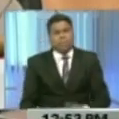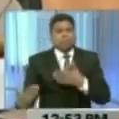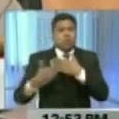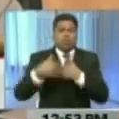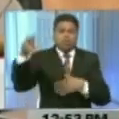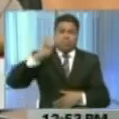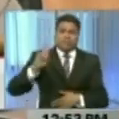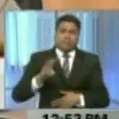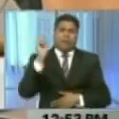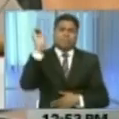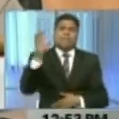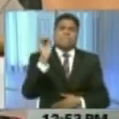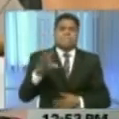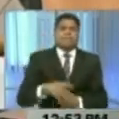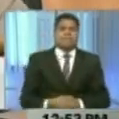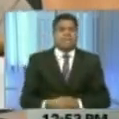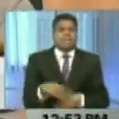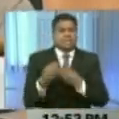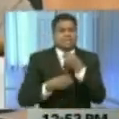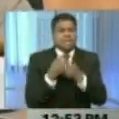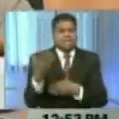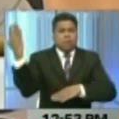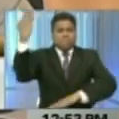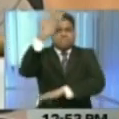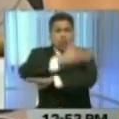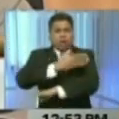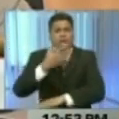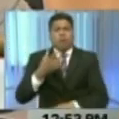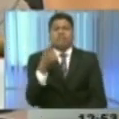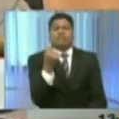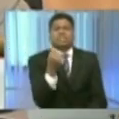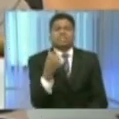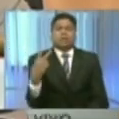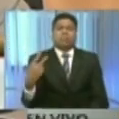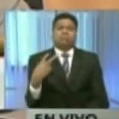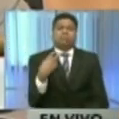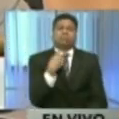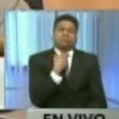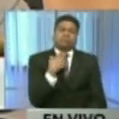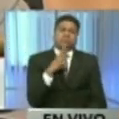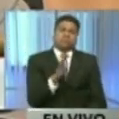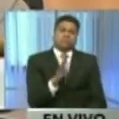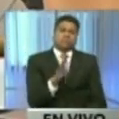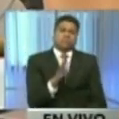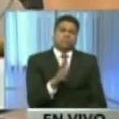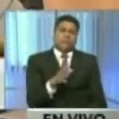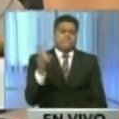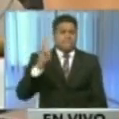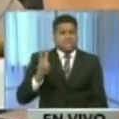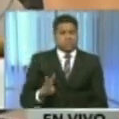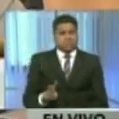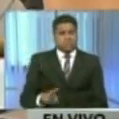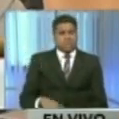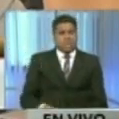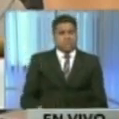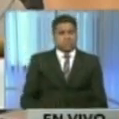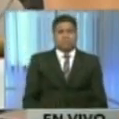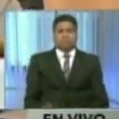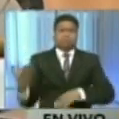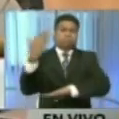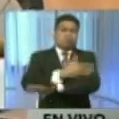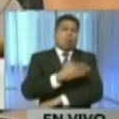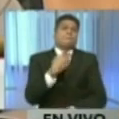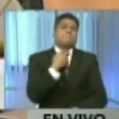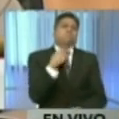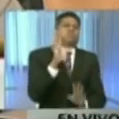una campaña que ha propiciado un bloqueo financiero contra nuestro país, de una agresión económica